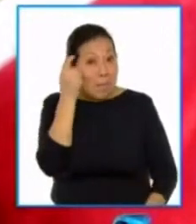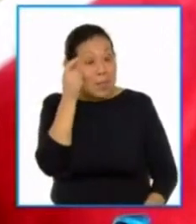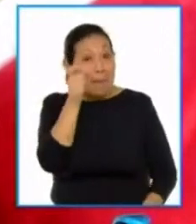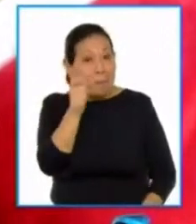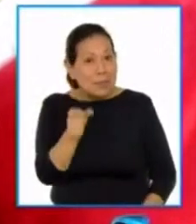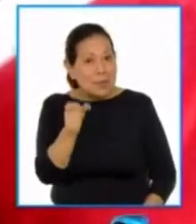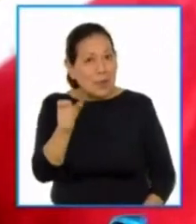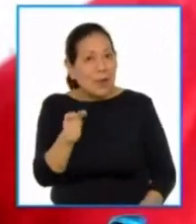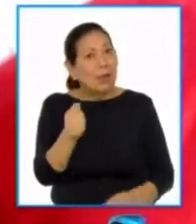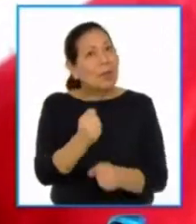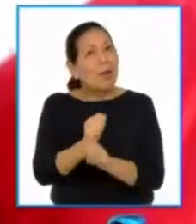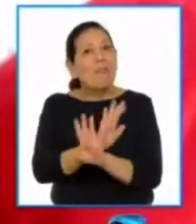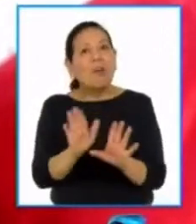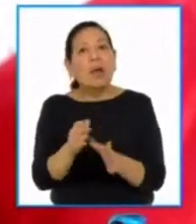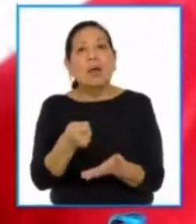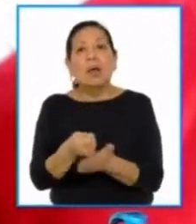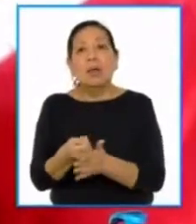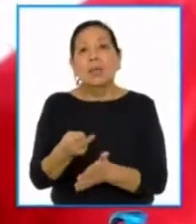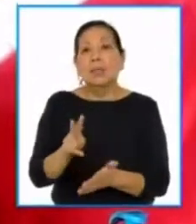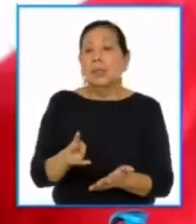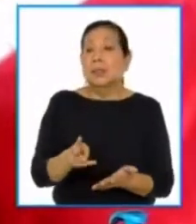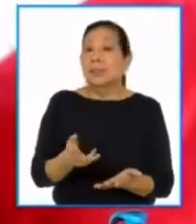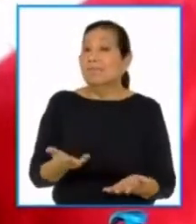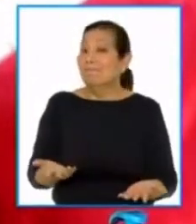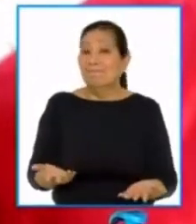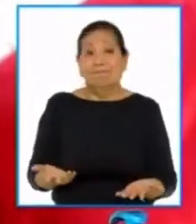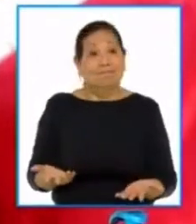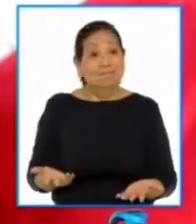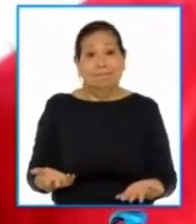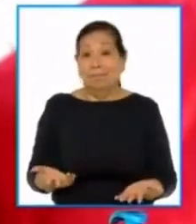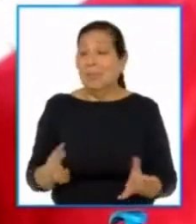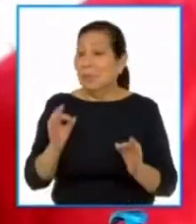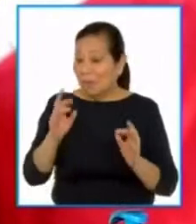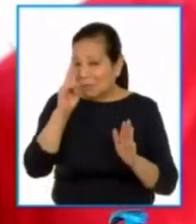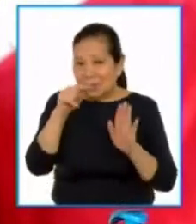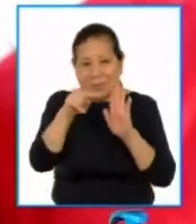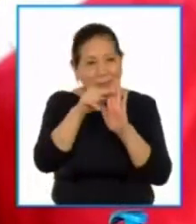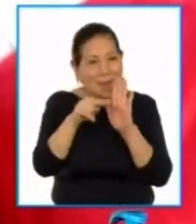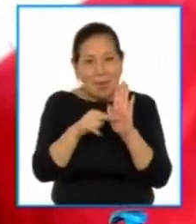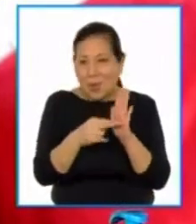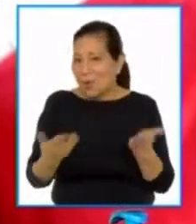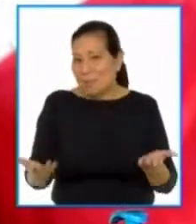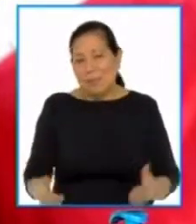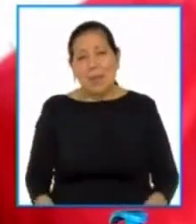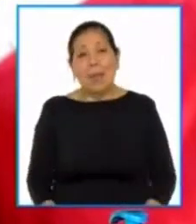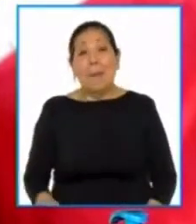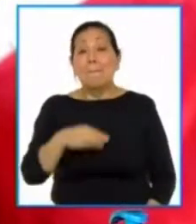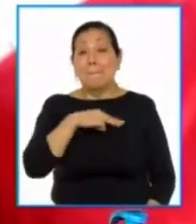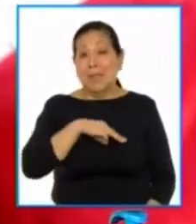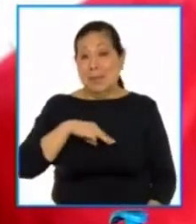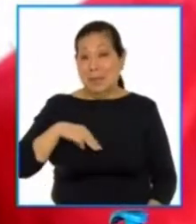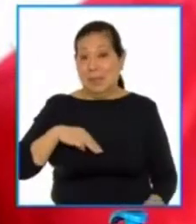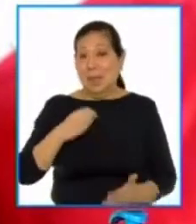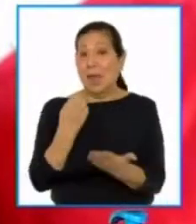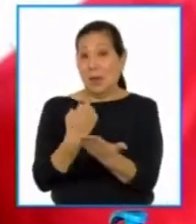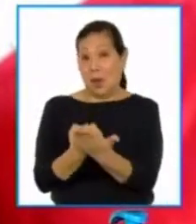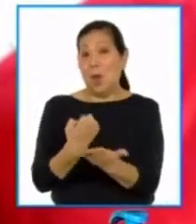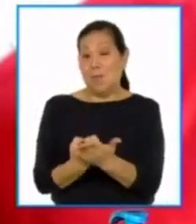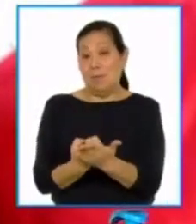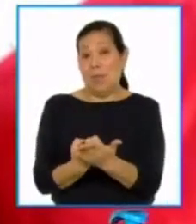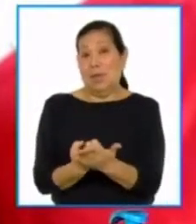los trabajadores supere la insensatez de estas normas. El Ministerio de Economía y